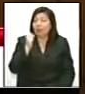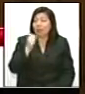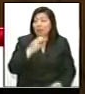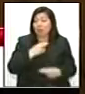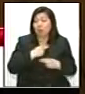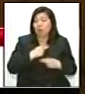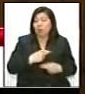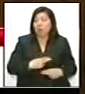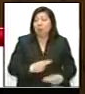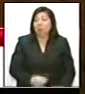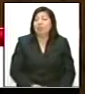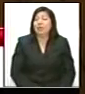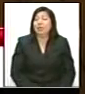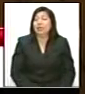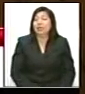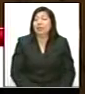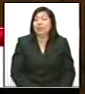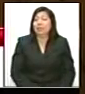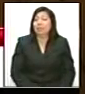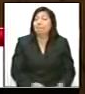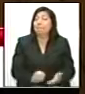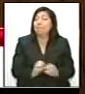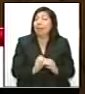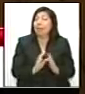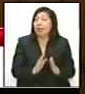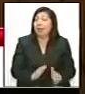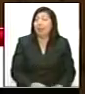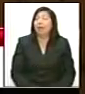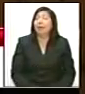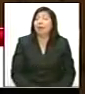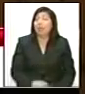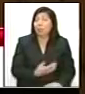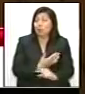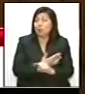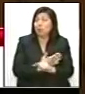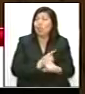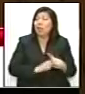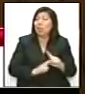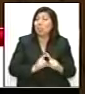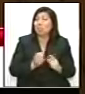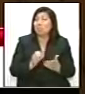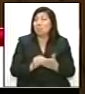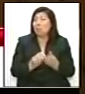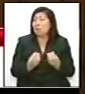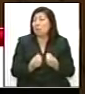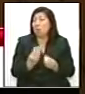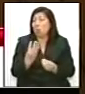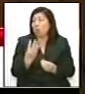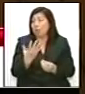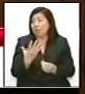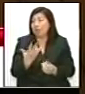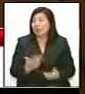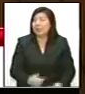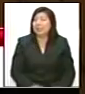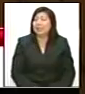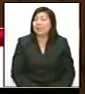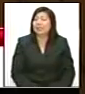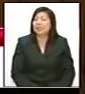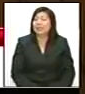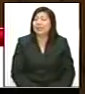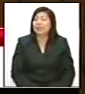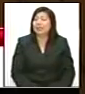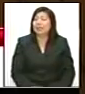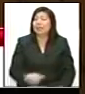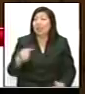humanos, con la meridiana claridad, porque salió en el Twitter algunas personas ahí, muy pocas, 4 o 3 gatos, hablando